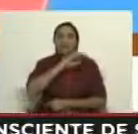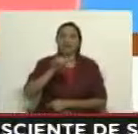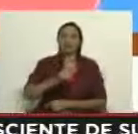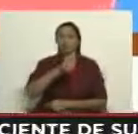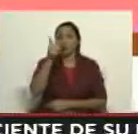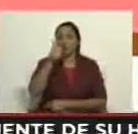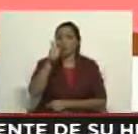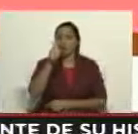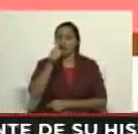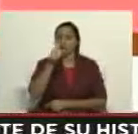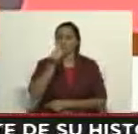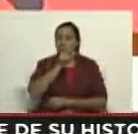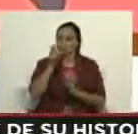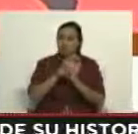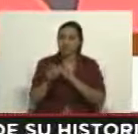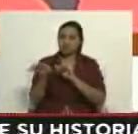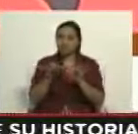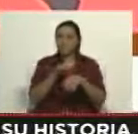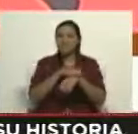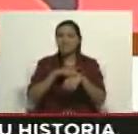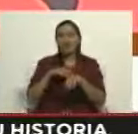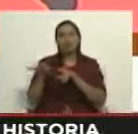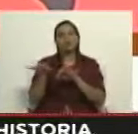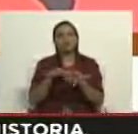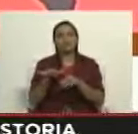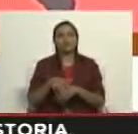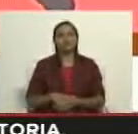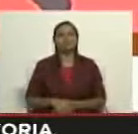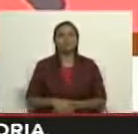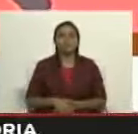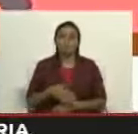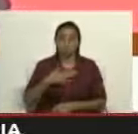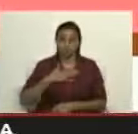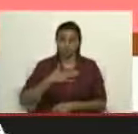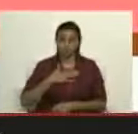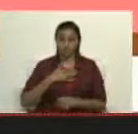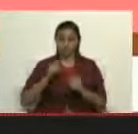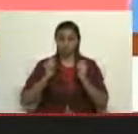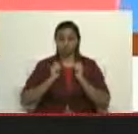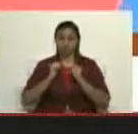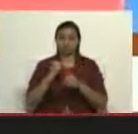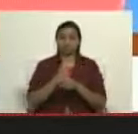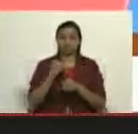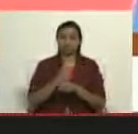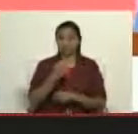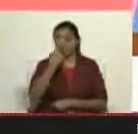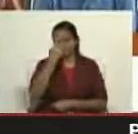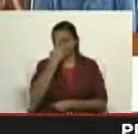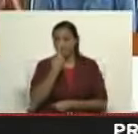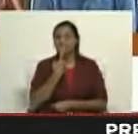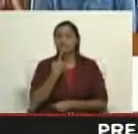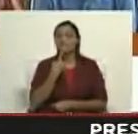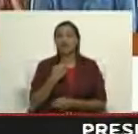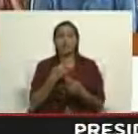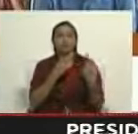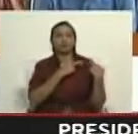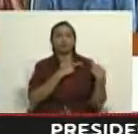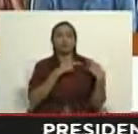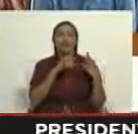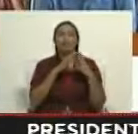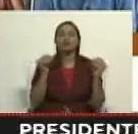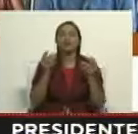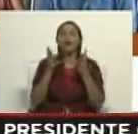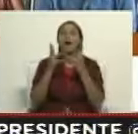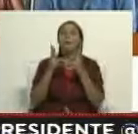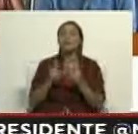del Ministerio de la Secretaría y en ese cargo era encargada de todo lo que era la